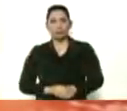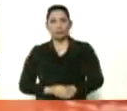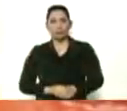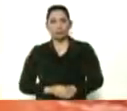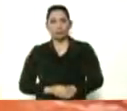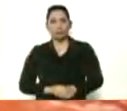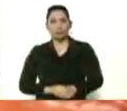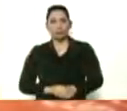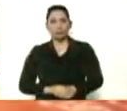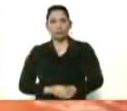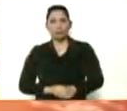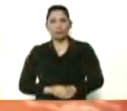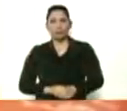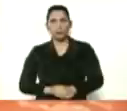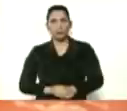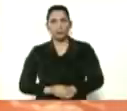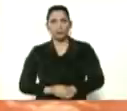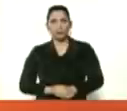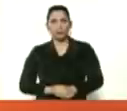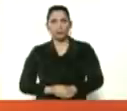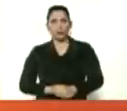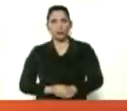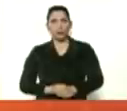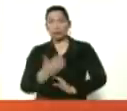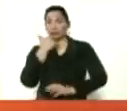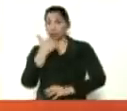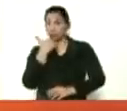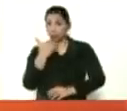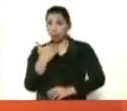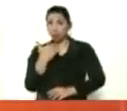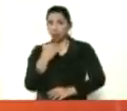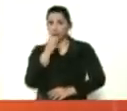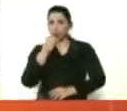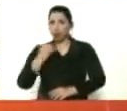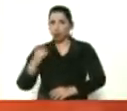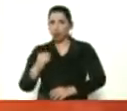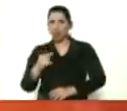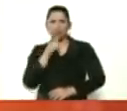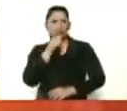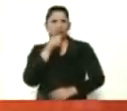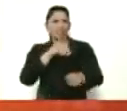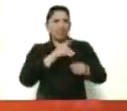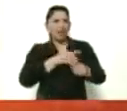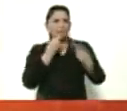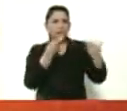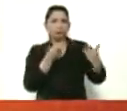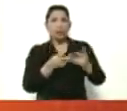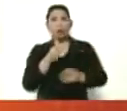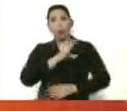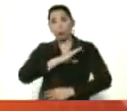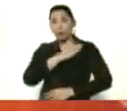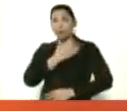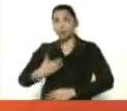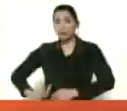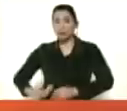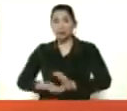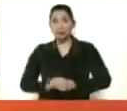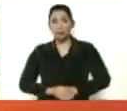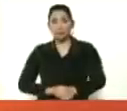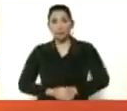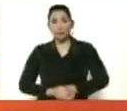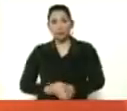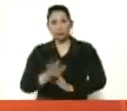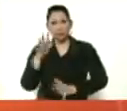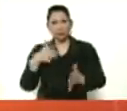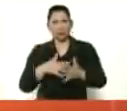por... ¿5.000 por Zulia, Jorge? Sí, más de casi 5.000. ¿Quién te pasó ese dato? Me lo está pasando la gente de la Comisión Presidencial.